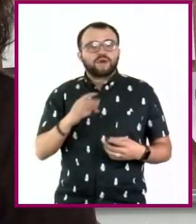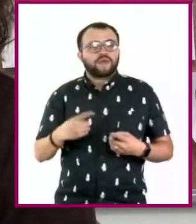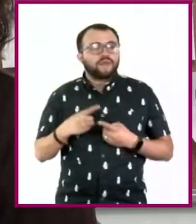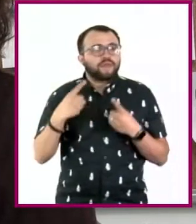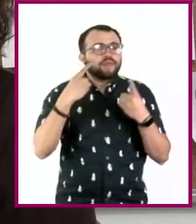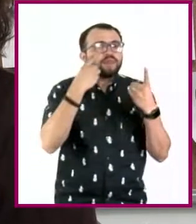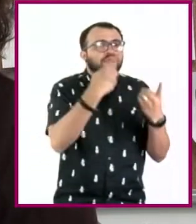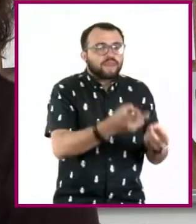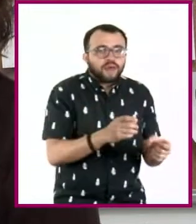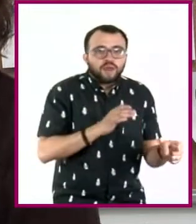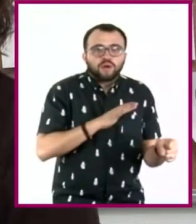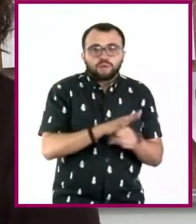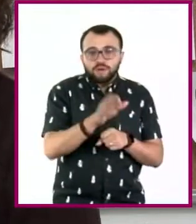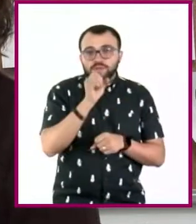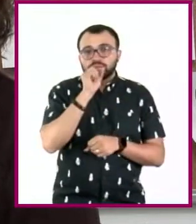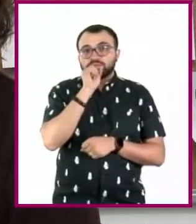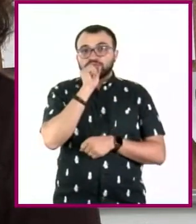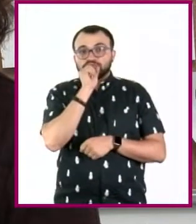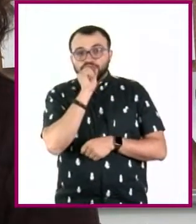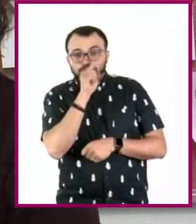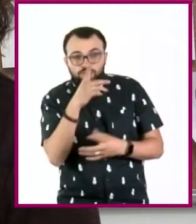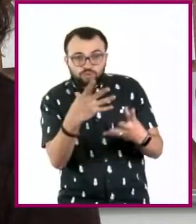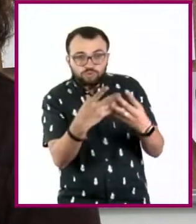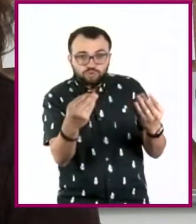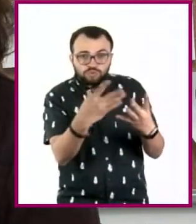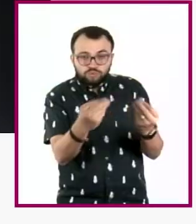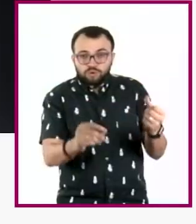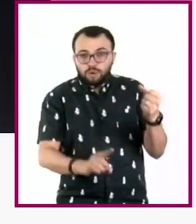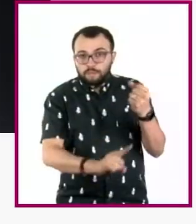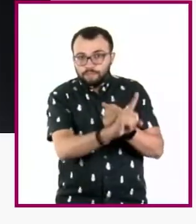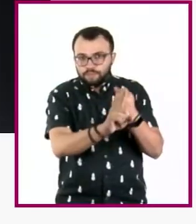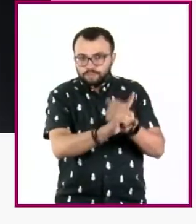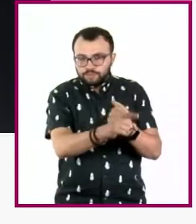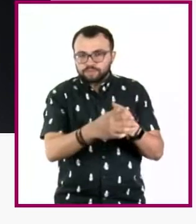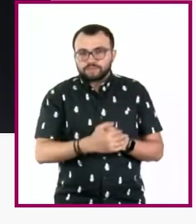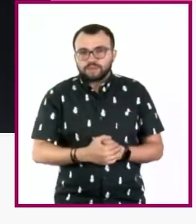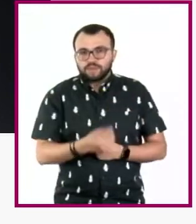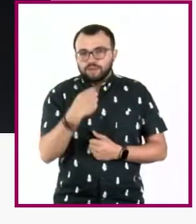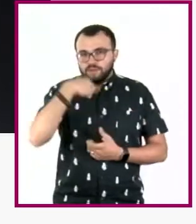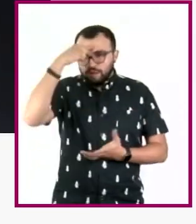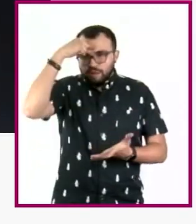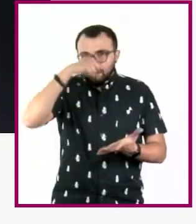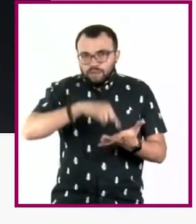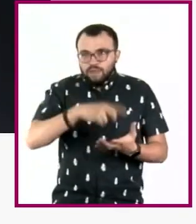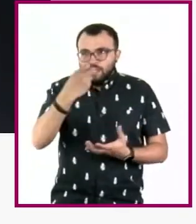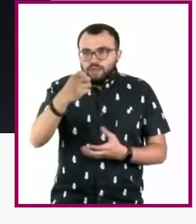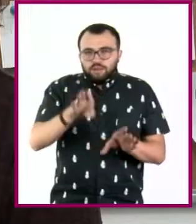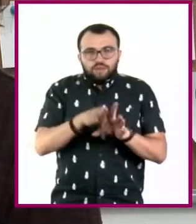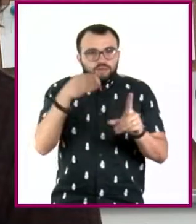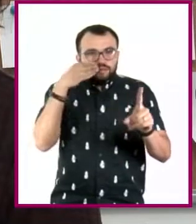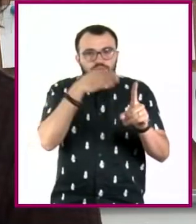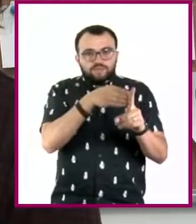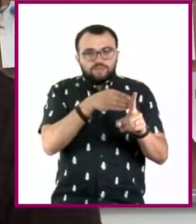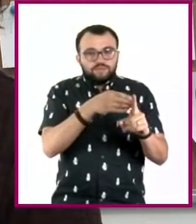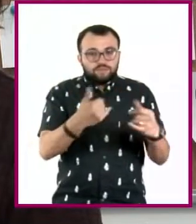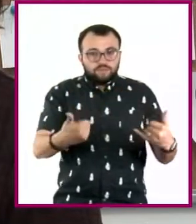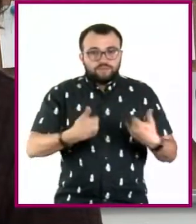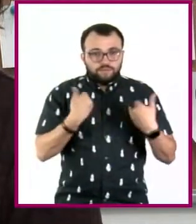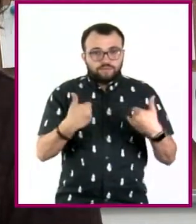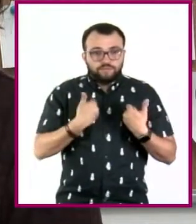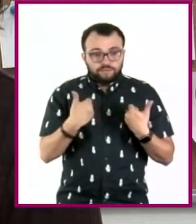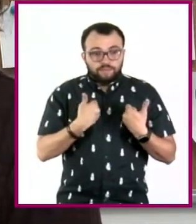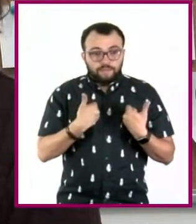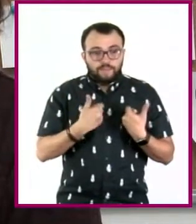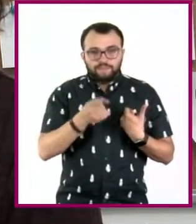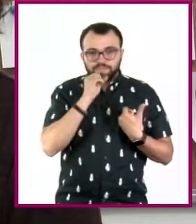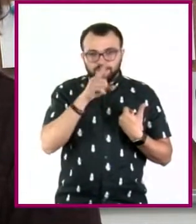opciones viables a las problemáticas de los jóvenes? Me parece que la perspectiva de juventud a la